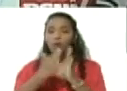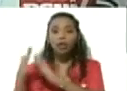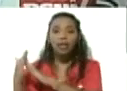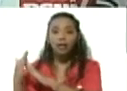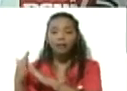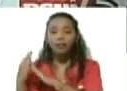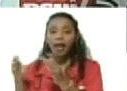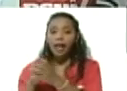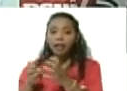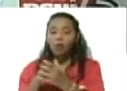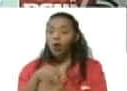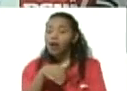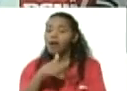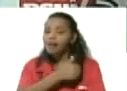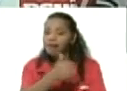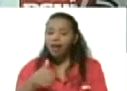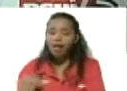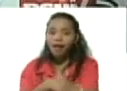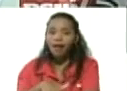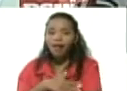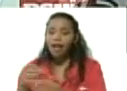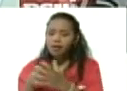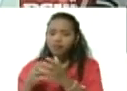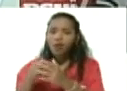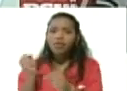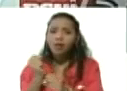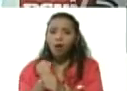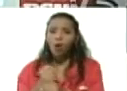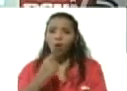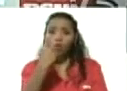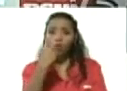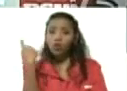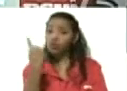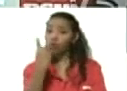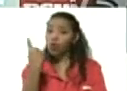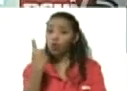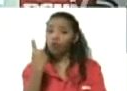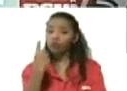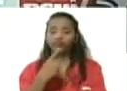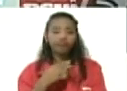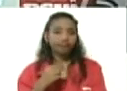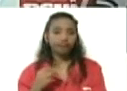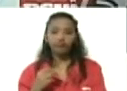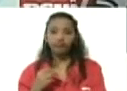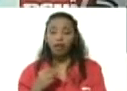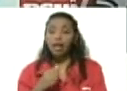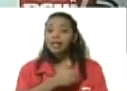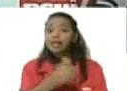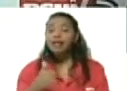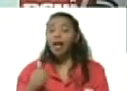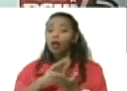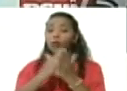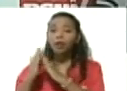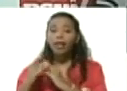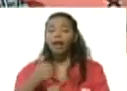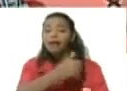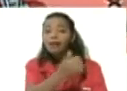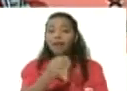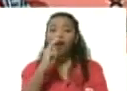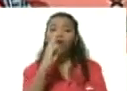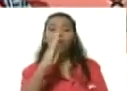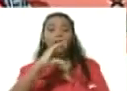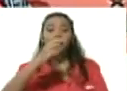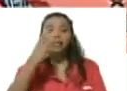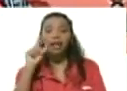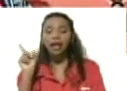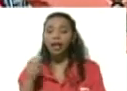en cada calle. Equipos de trabajo, no es uno solo, es un equipo. En cada comunidad, en cada VC, los patrulleros,